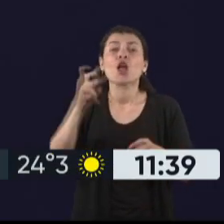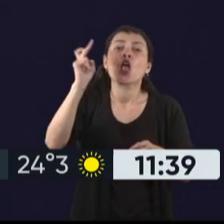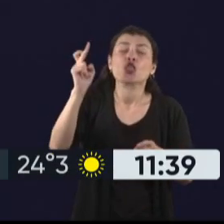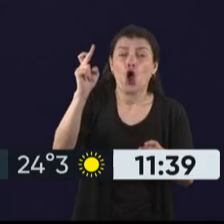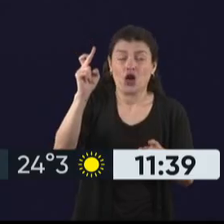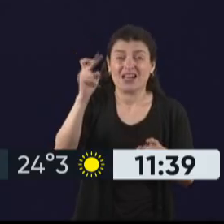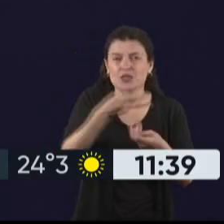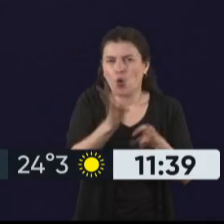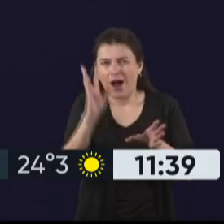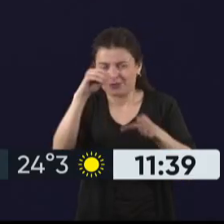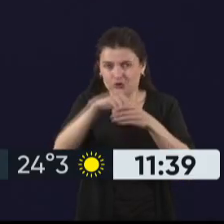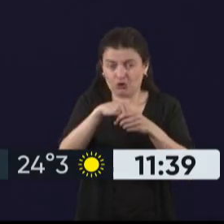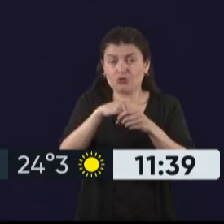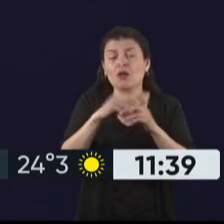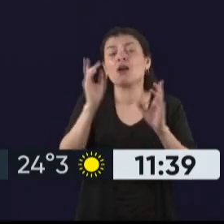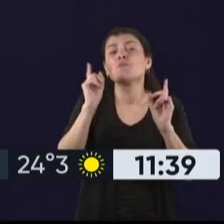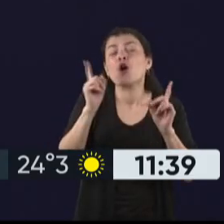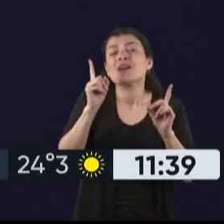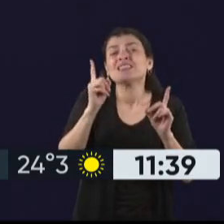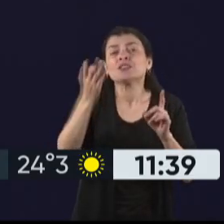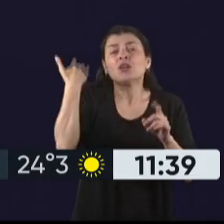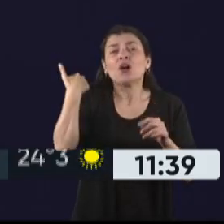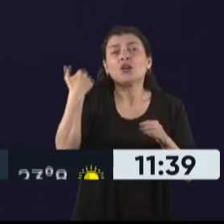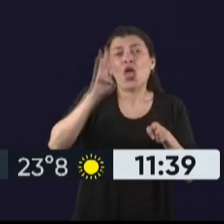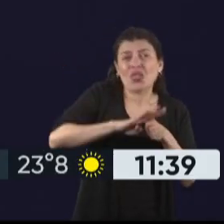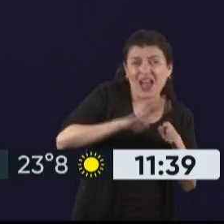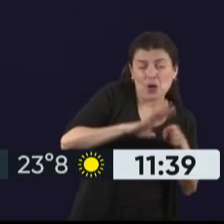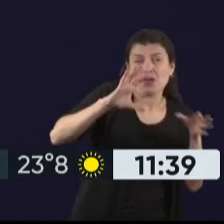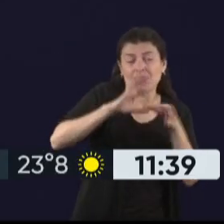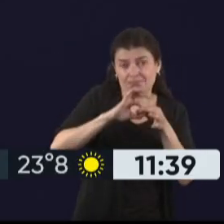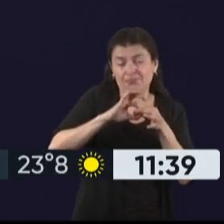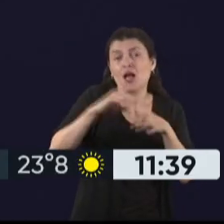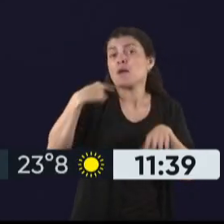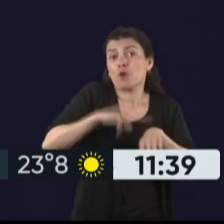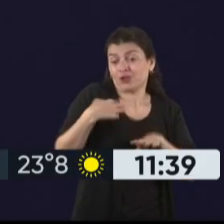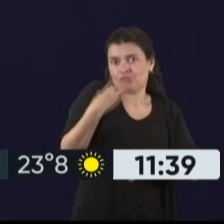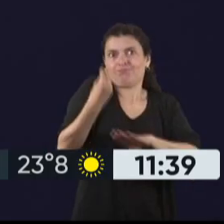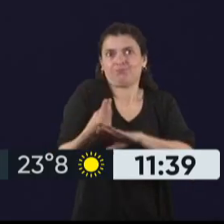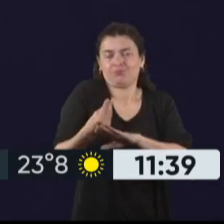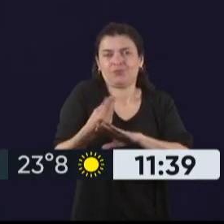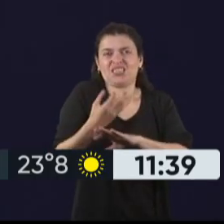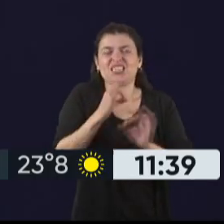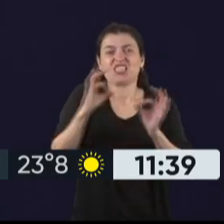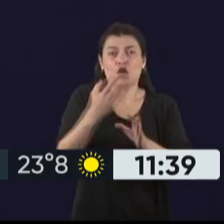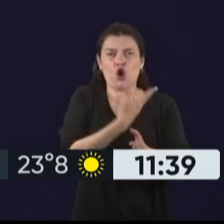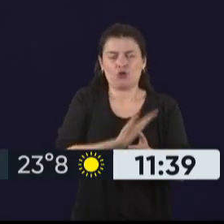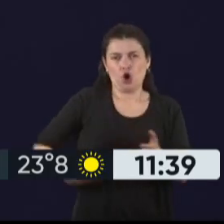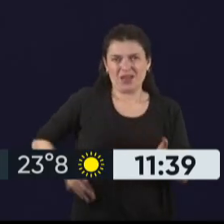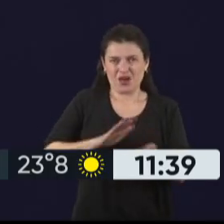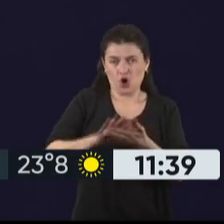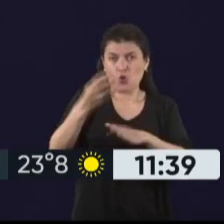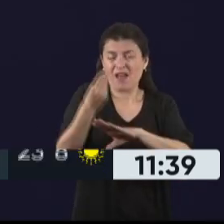dólares que se disminuyó de la deuda consolidada de la Argentina desde que asumimos hasta ahora, a